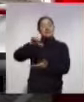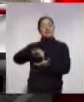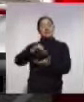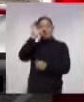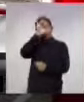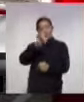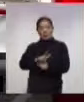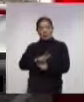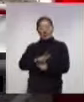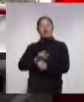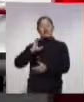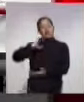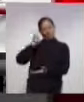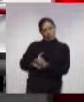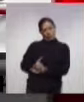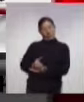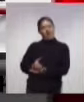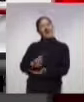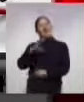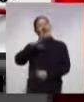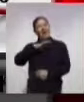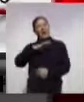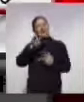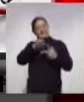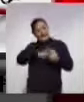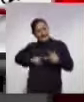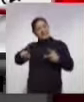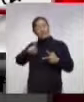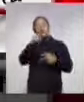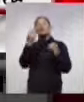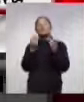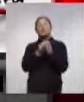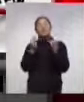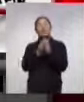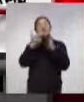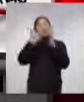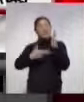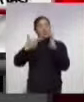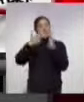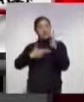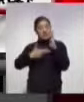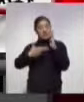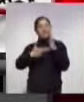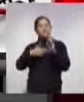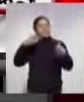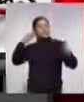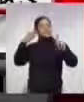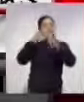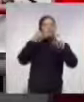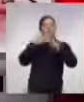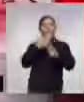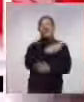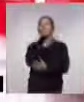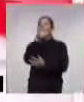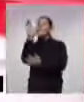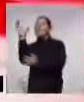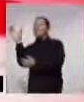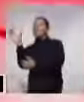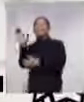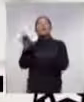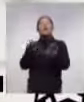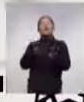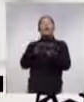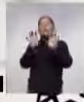de Contla, se va a iniciar un curso, taller, dedicado al cuento y las